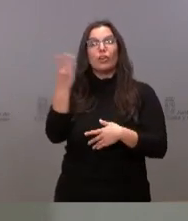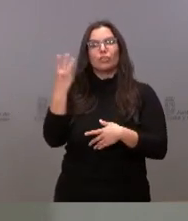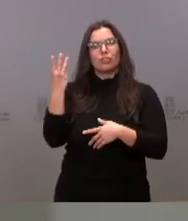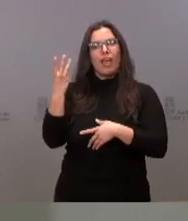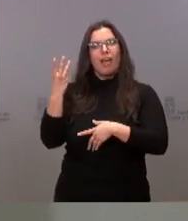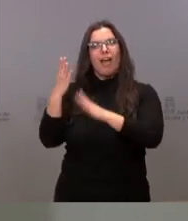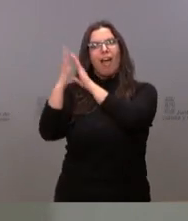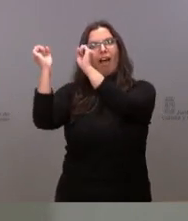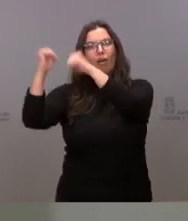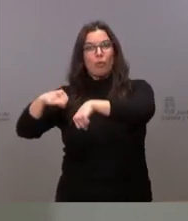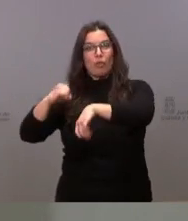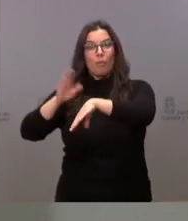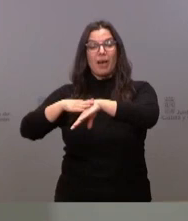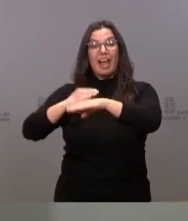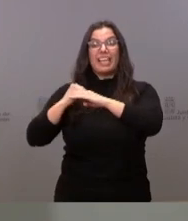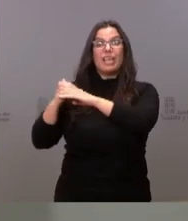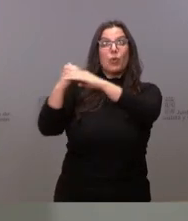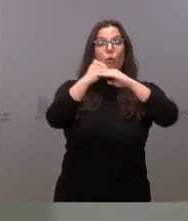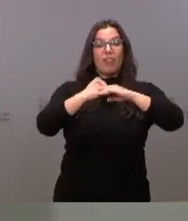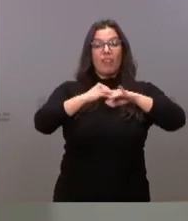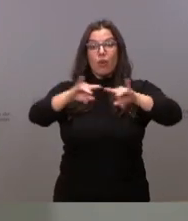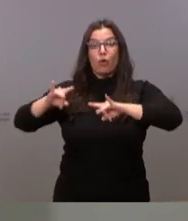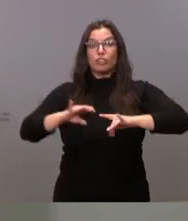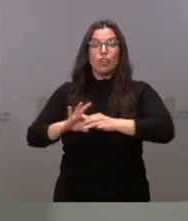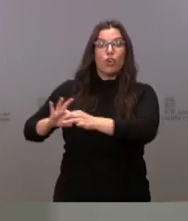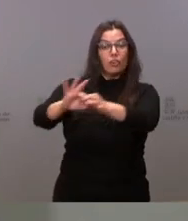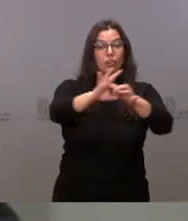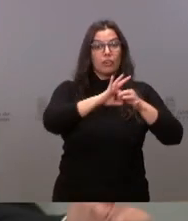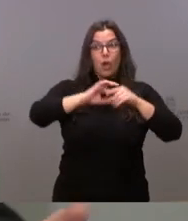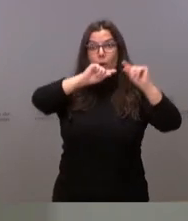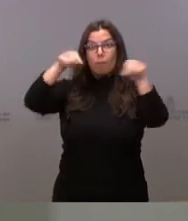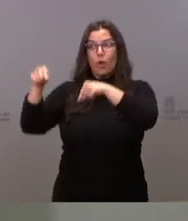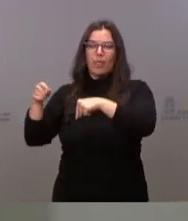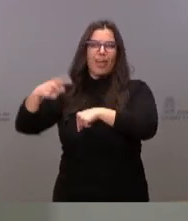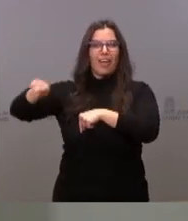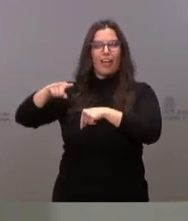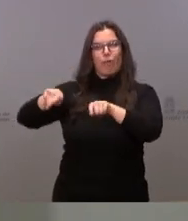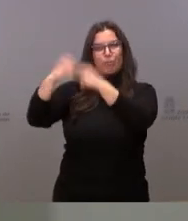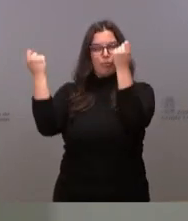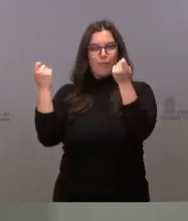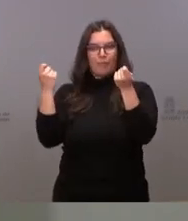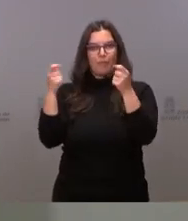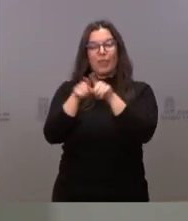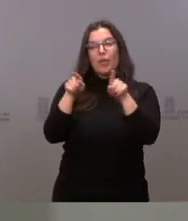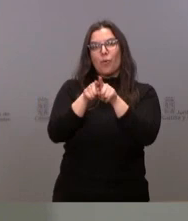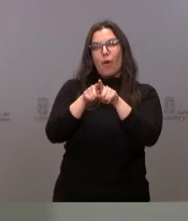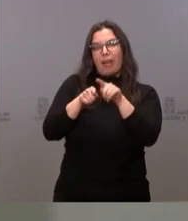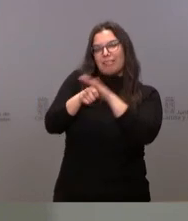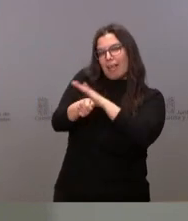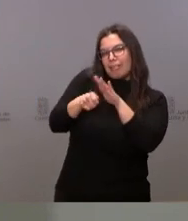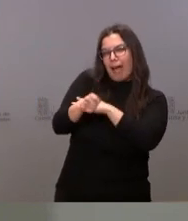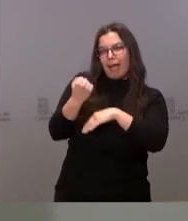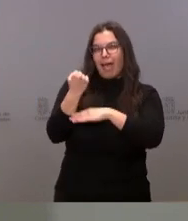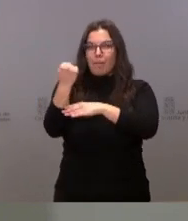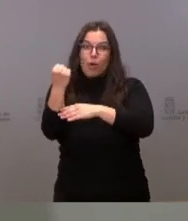de igualdad y cohesión territorial entre provincias. El chantaje de apoyos por privilegios funciona